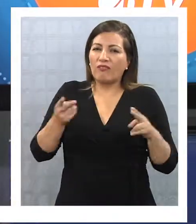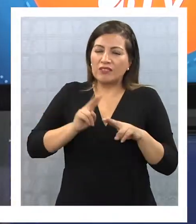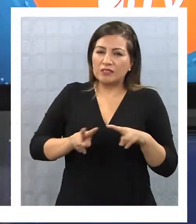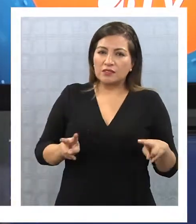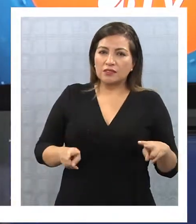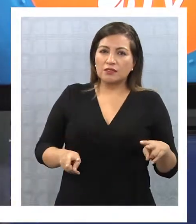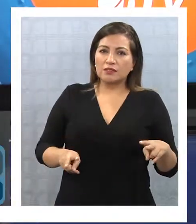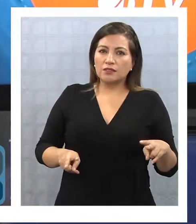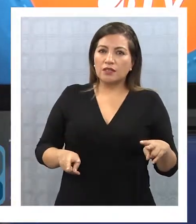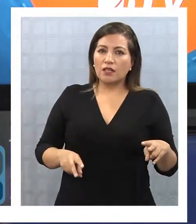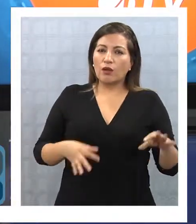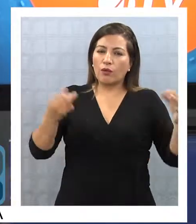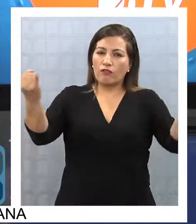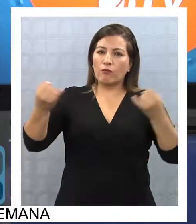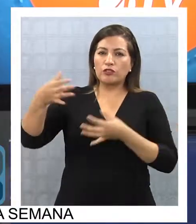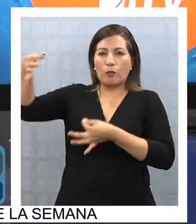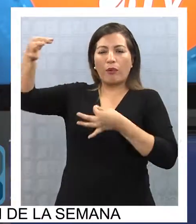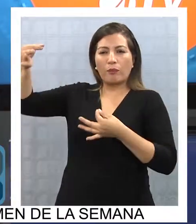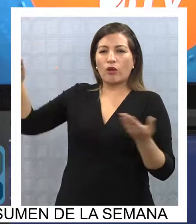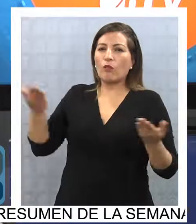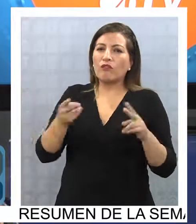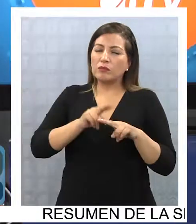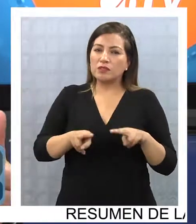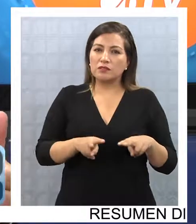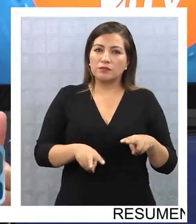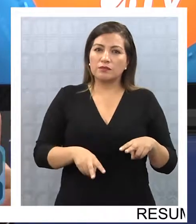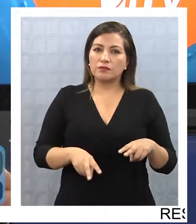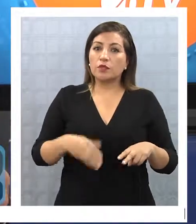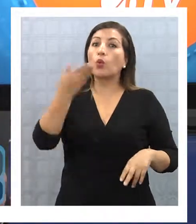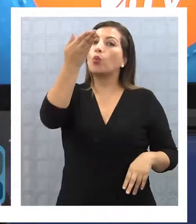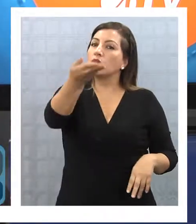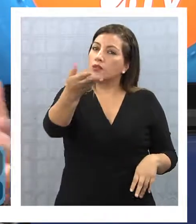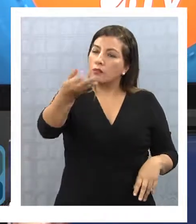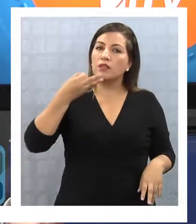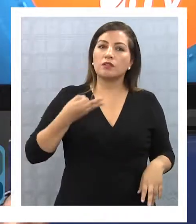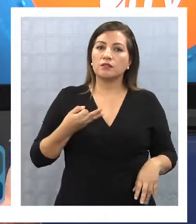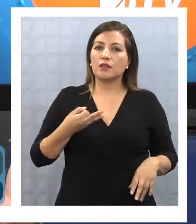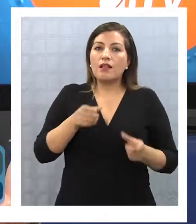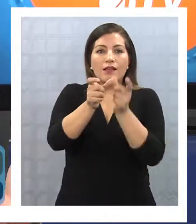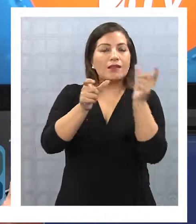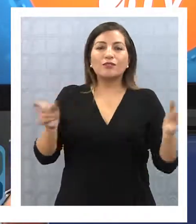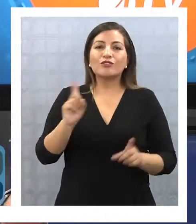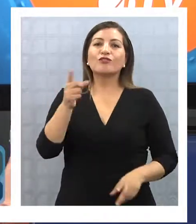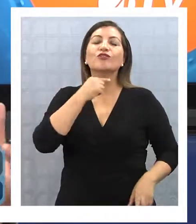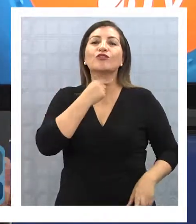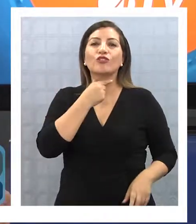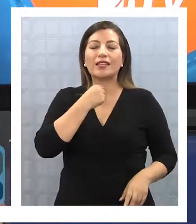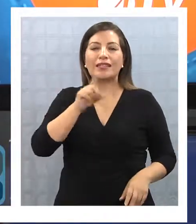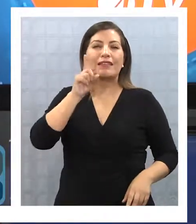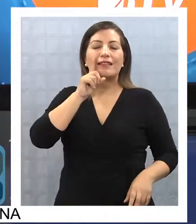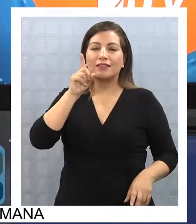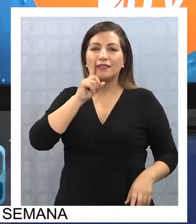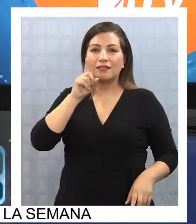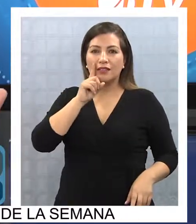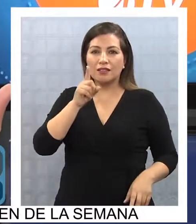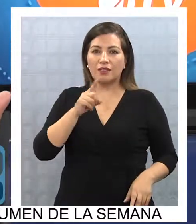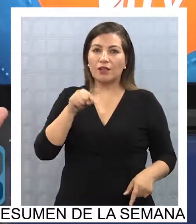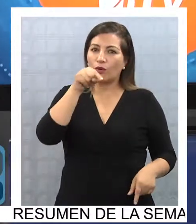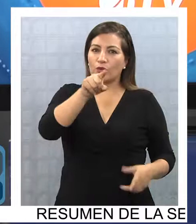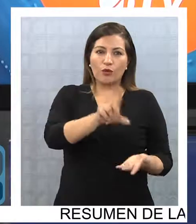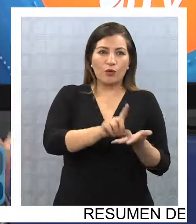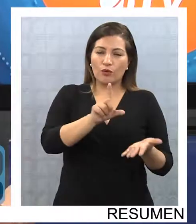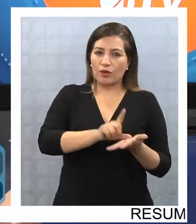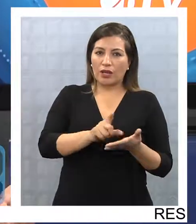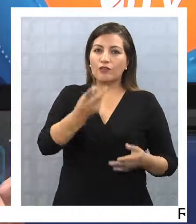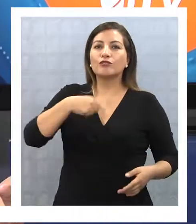¿Se va a quedar el anuncio o va a ser real? Lo conversábamos con el CERMI, tiene que ver un poco con lo que usted bien decía, o sea, nadie quiere en el fondo tener esta infraestructura que es tan estratégica y